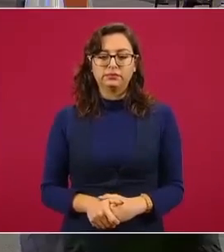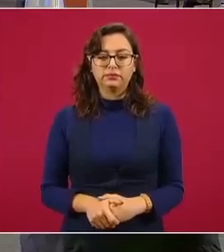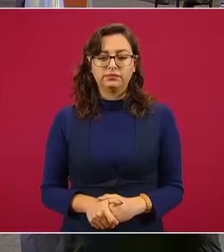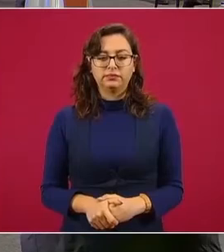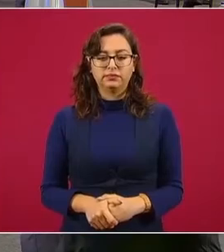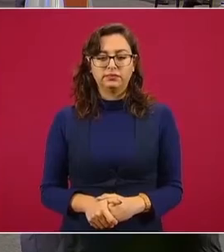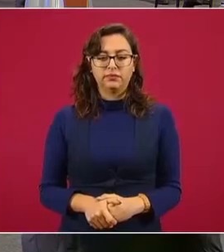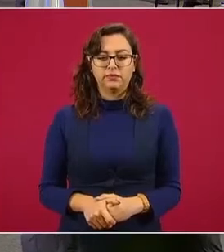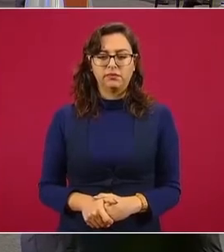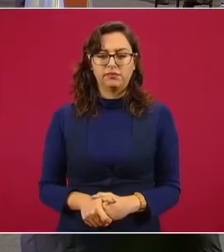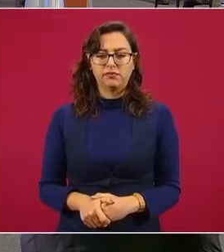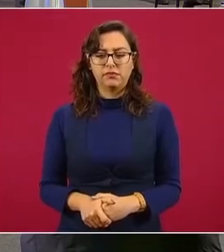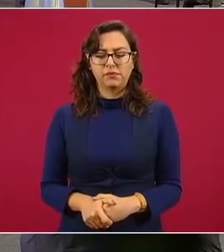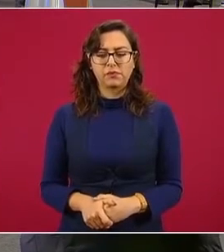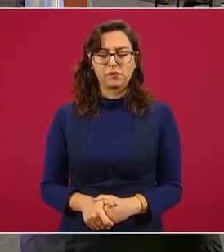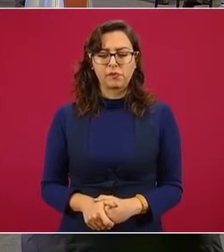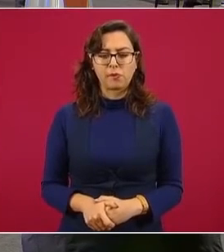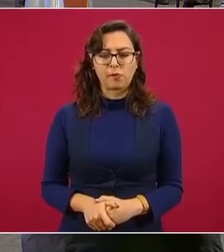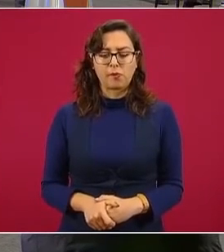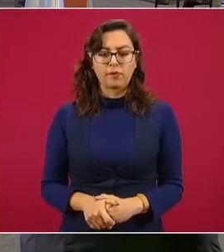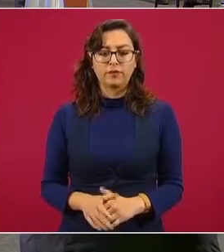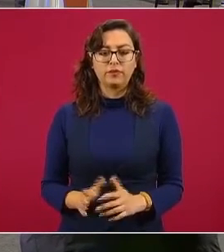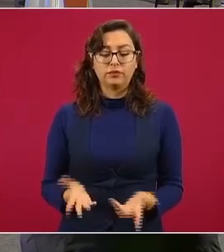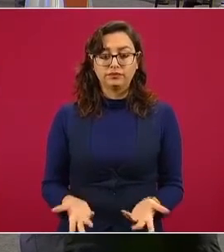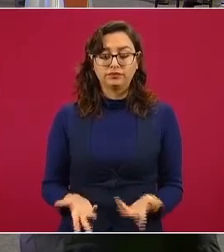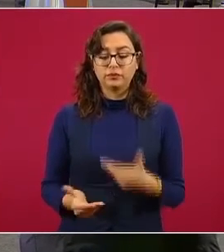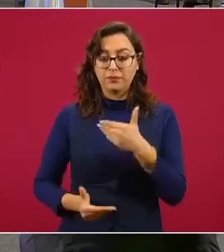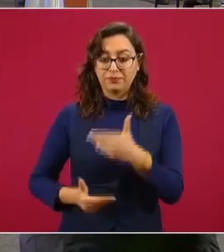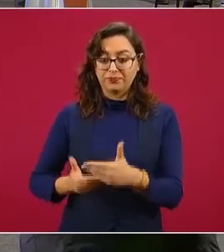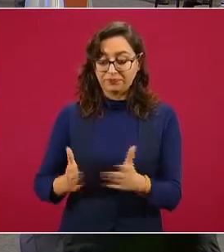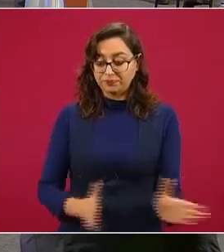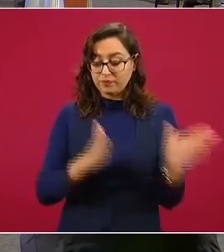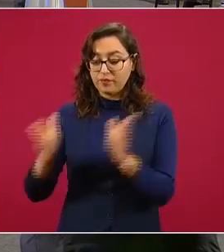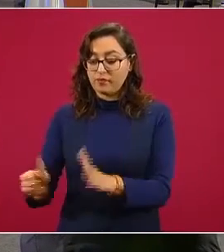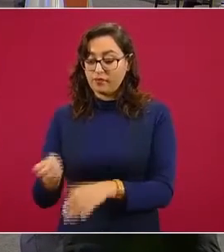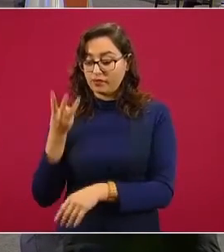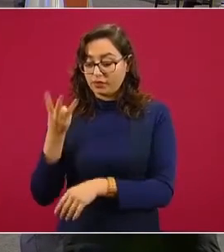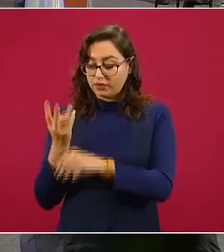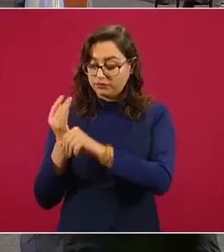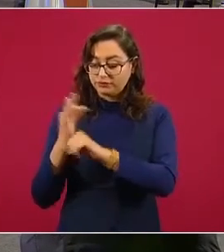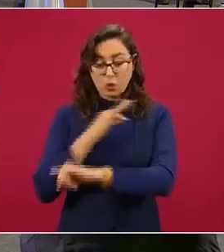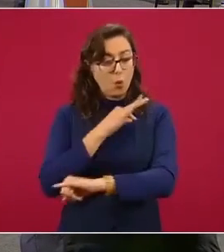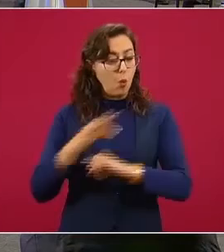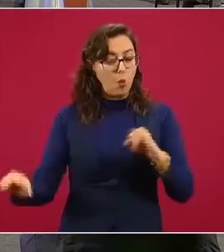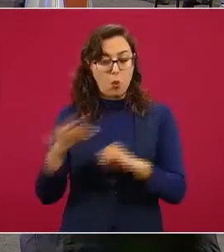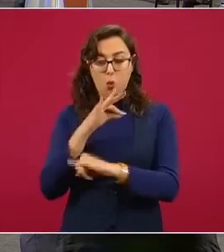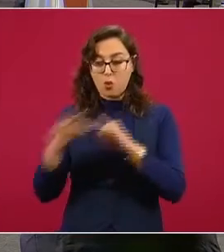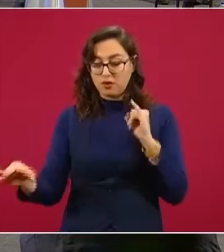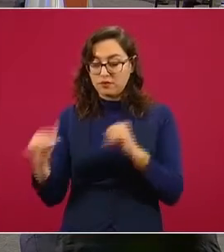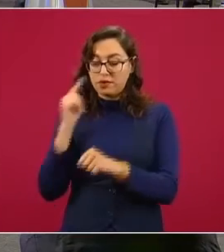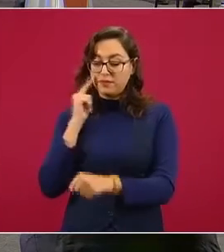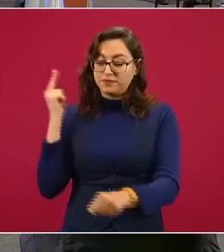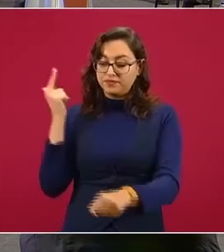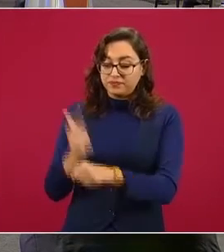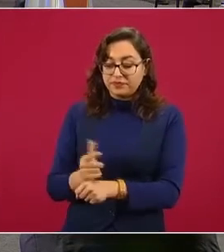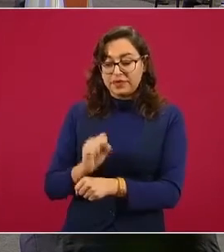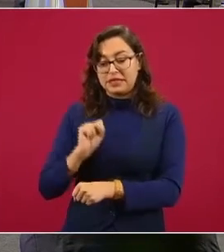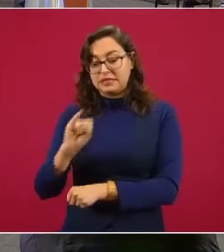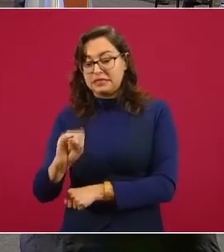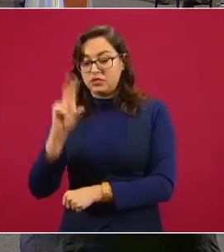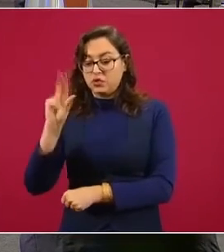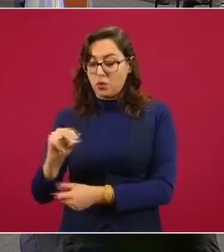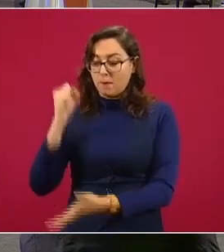Respecto al avance de los estudios clínicos, fase 3 es la fase última para determinar por parte de la